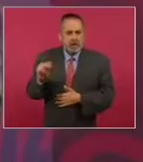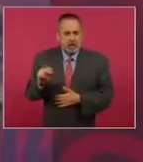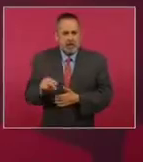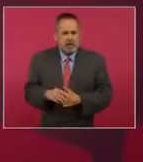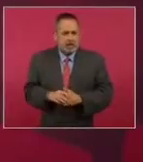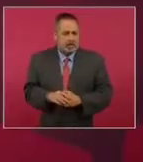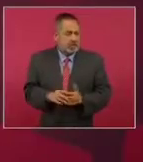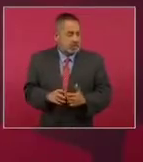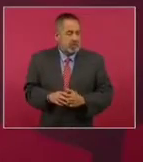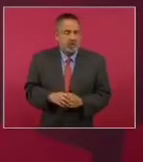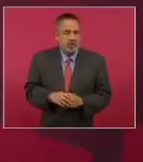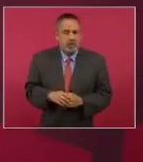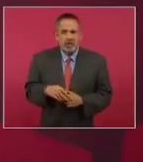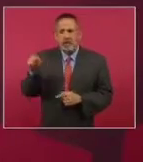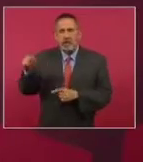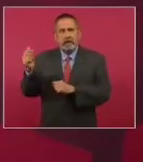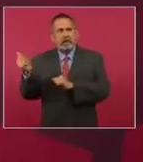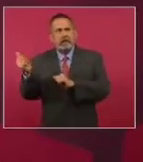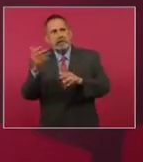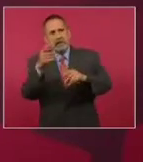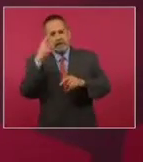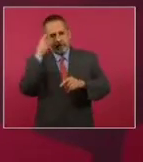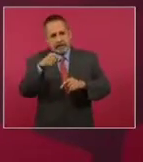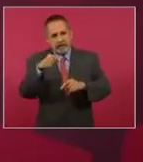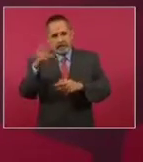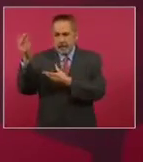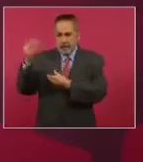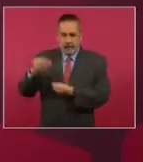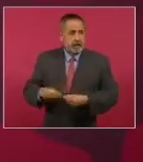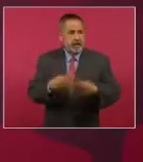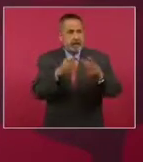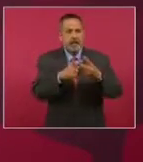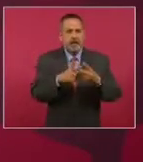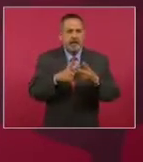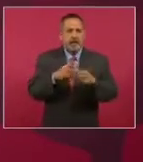y también a Estados Unidos y a Canadá?